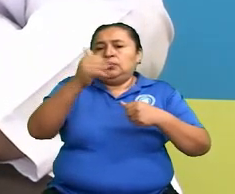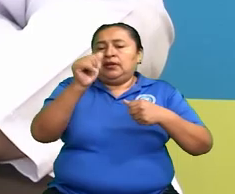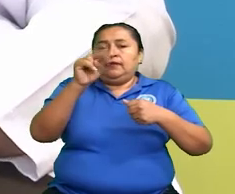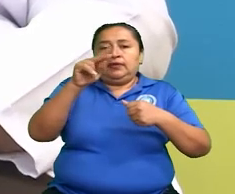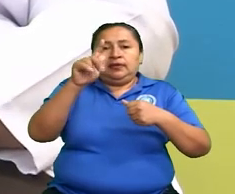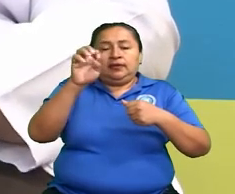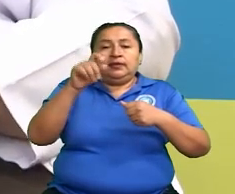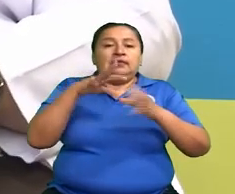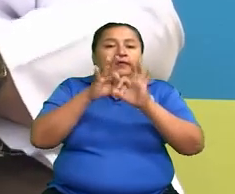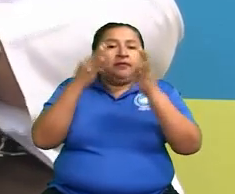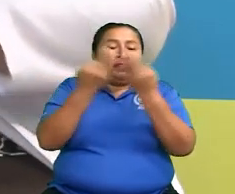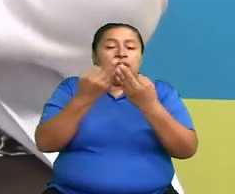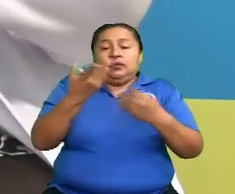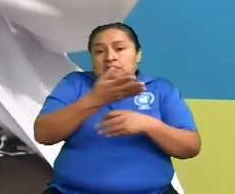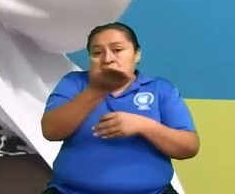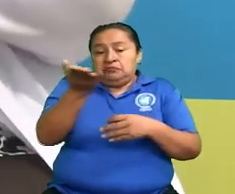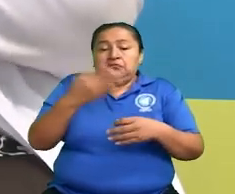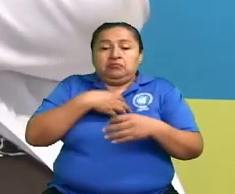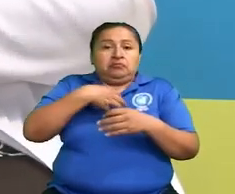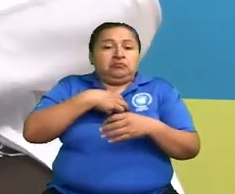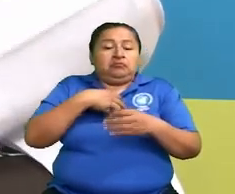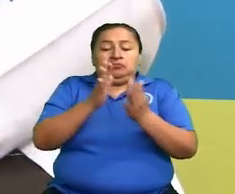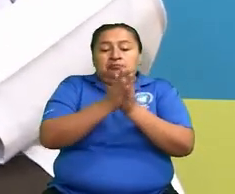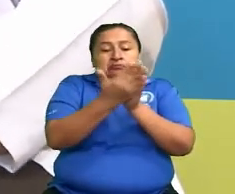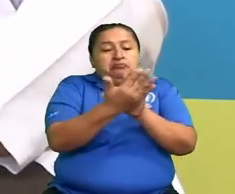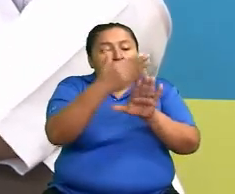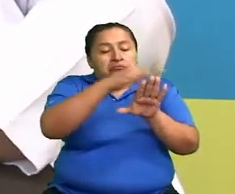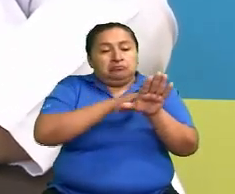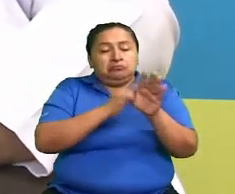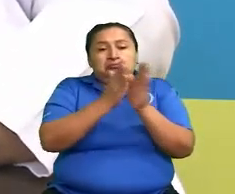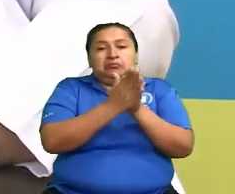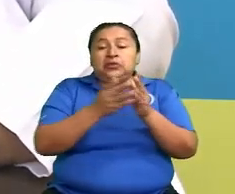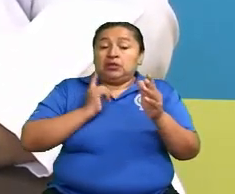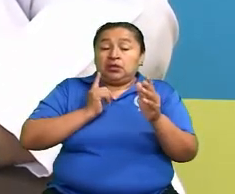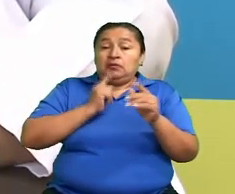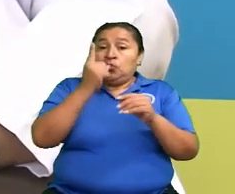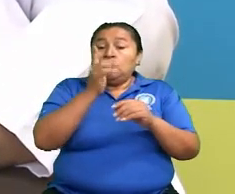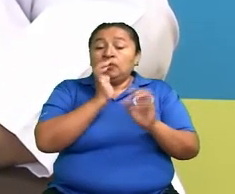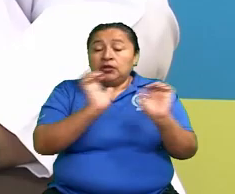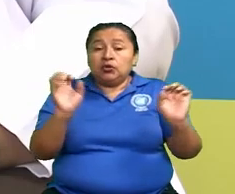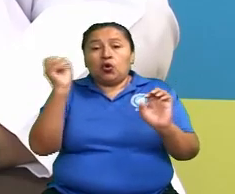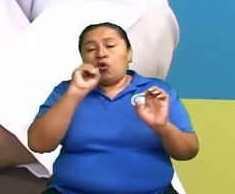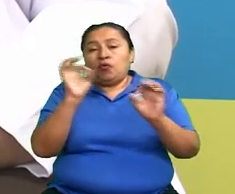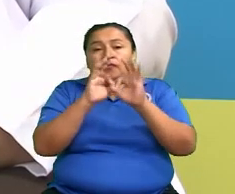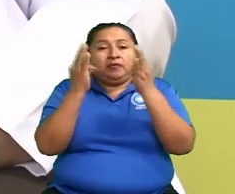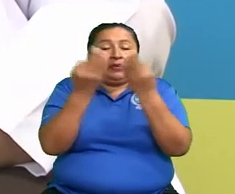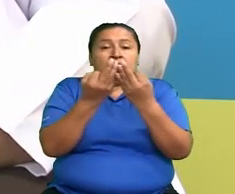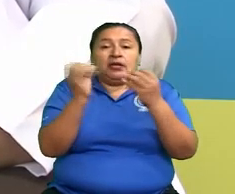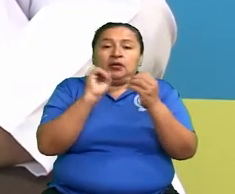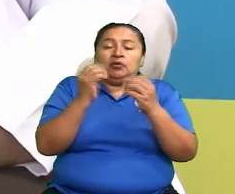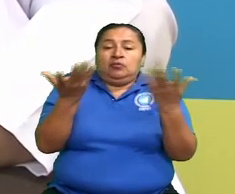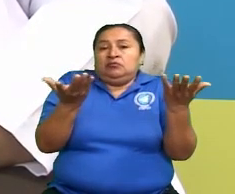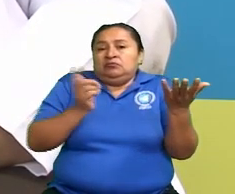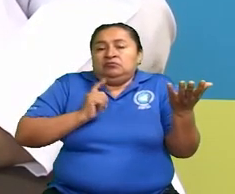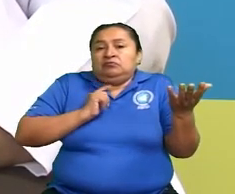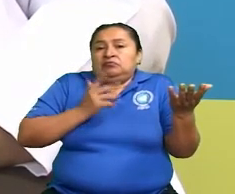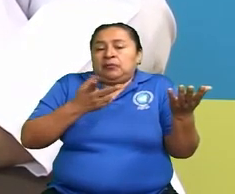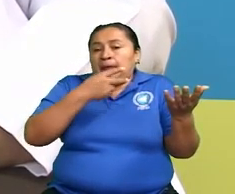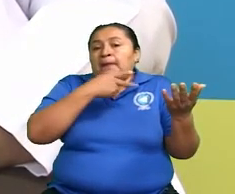familia. Ellos llegan con nuestras cartillas y si tenemos un niño o un familiar, ya sea